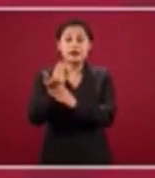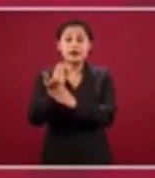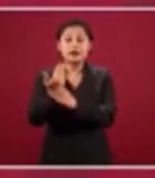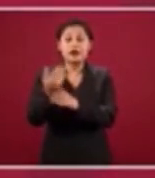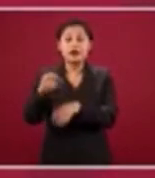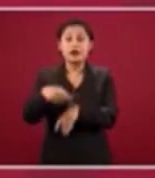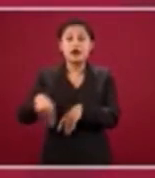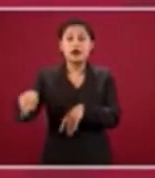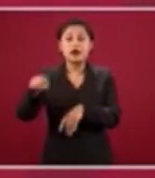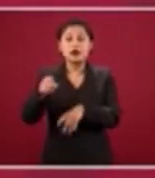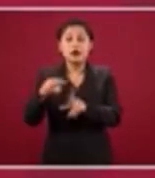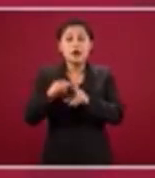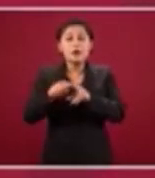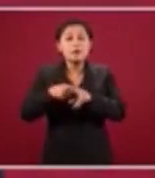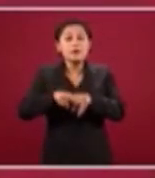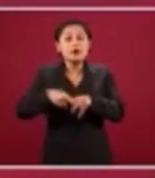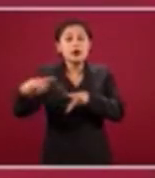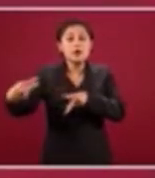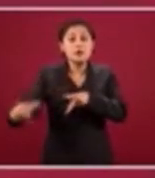cuestionamientos, opiné